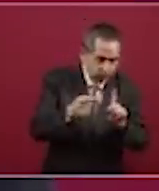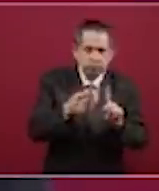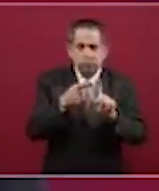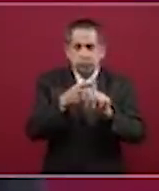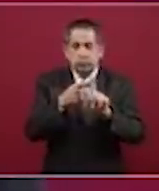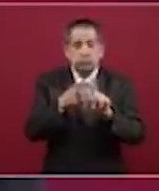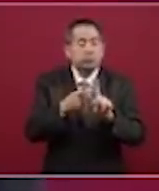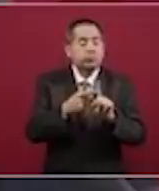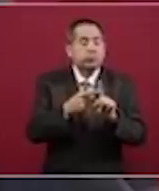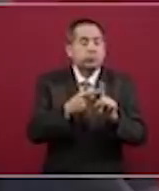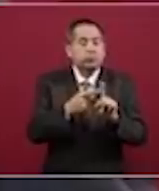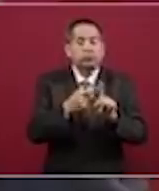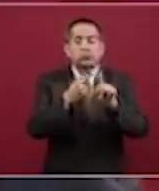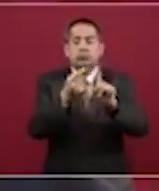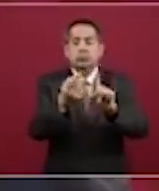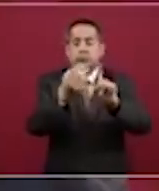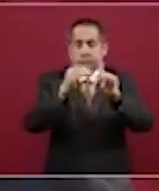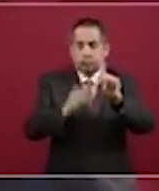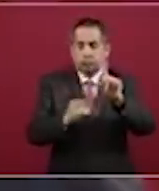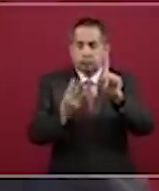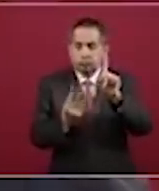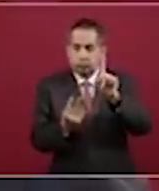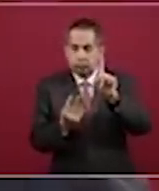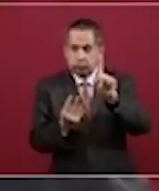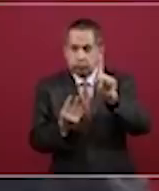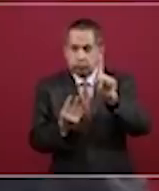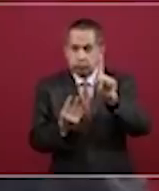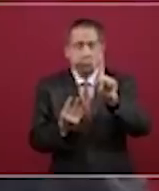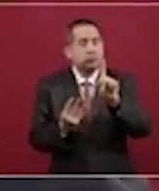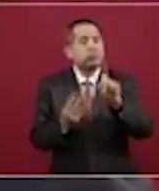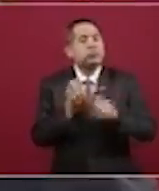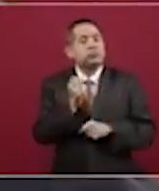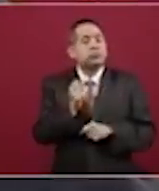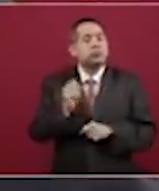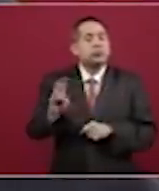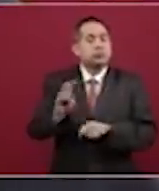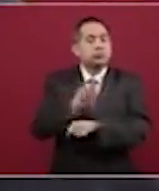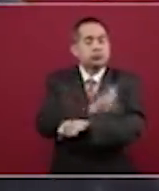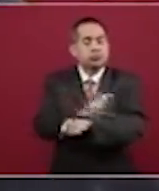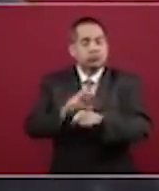existan 4 subcoordinaciones.